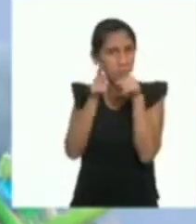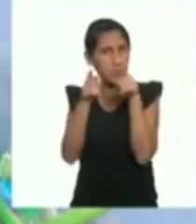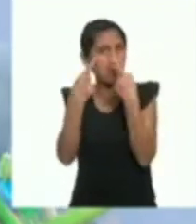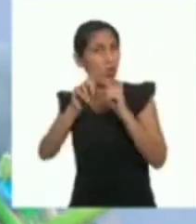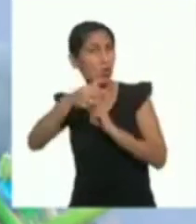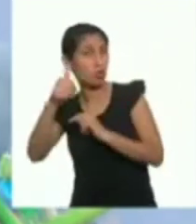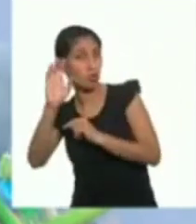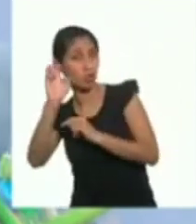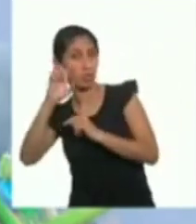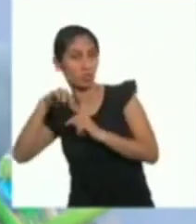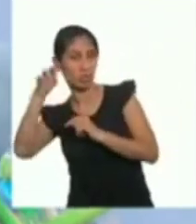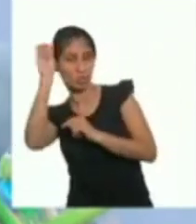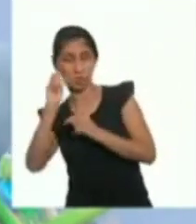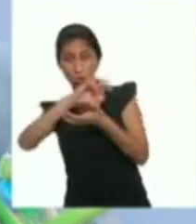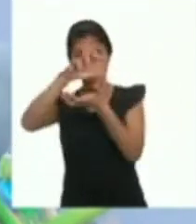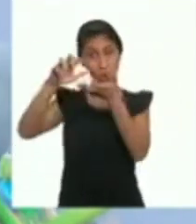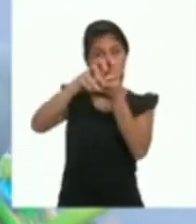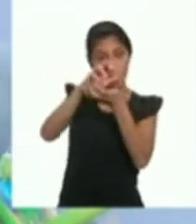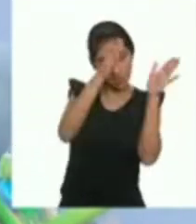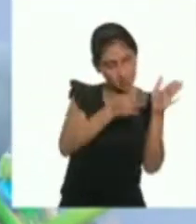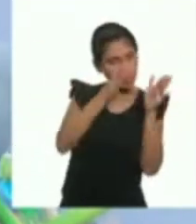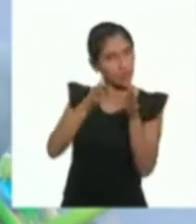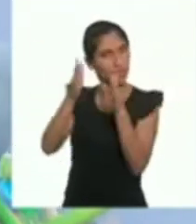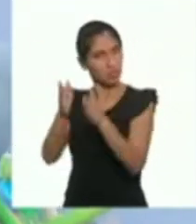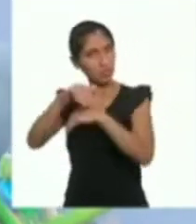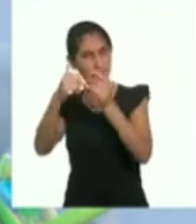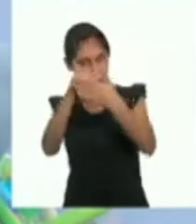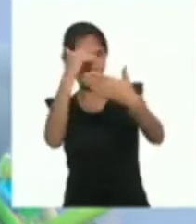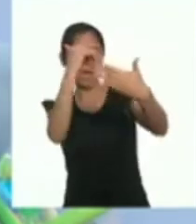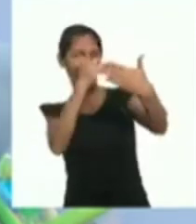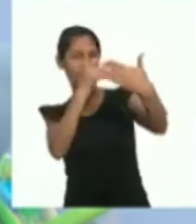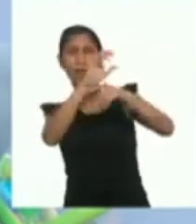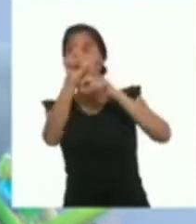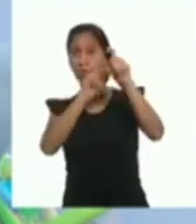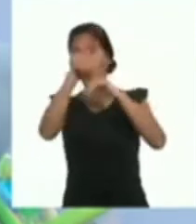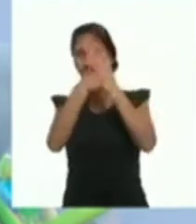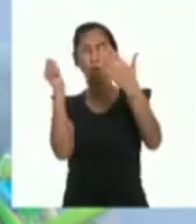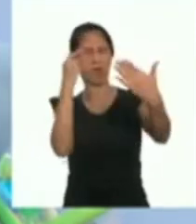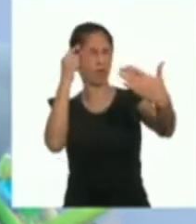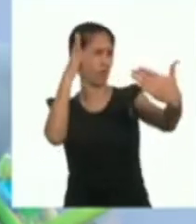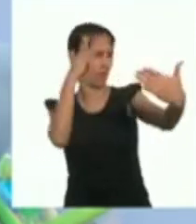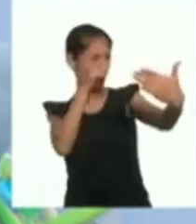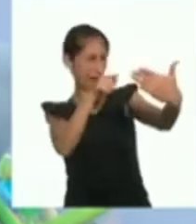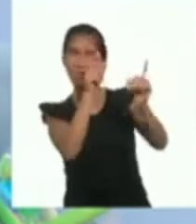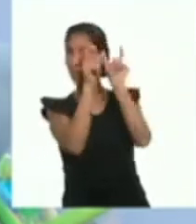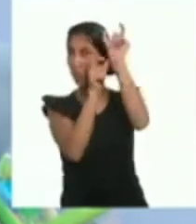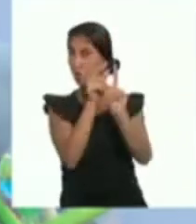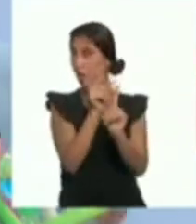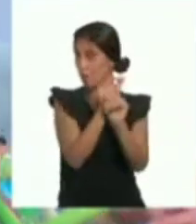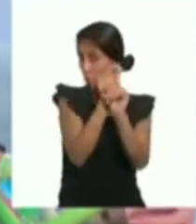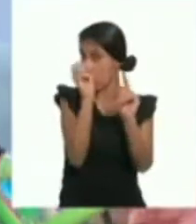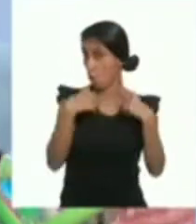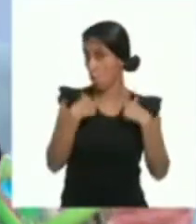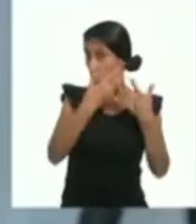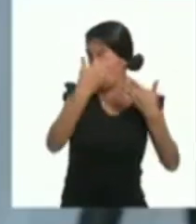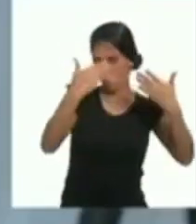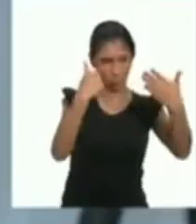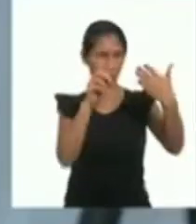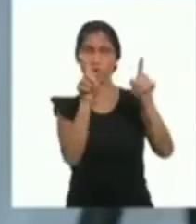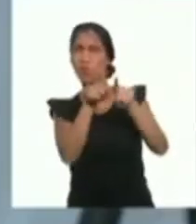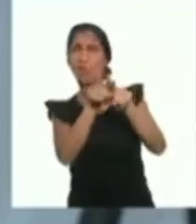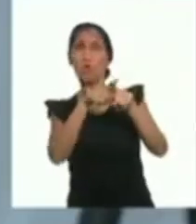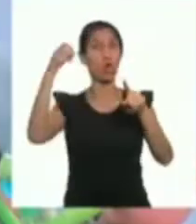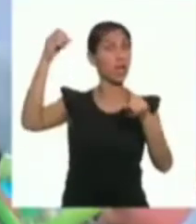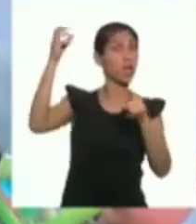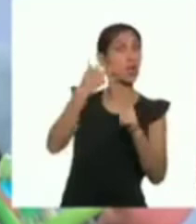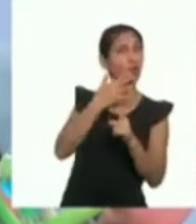resto de elementos combinados deberán estar organizados para orientar la mirada del espectador. A través del color,